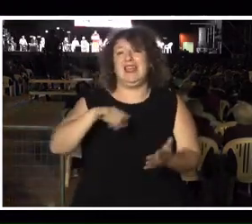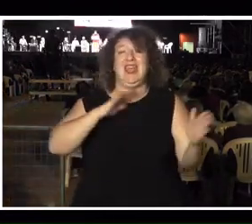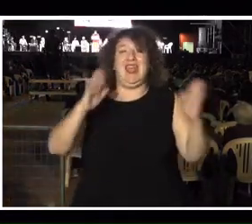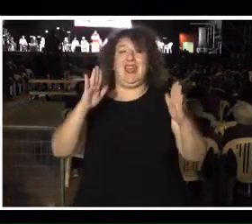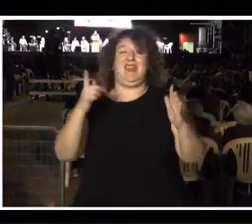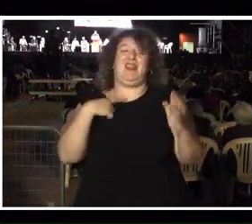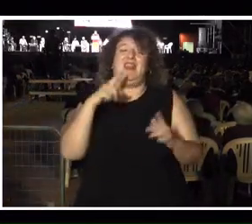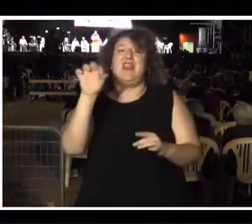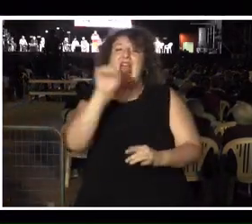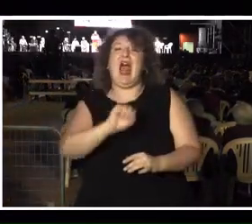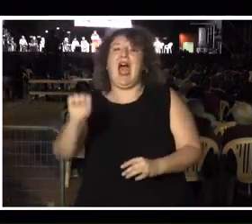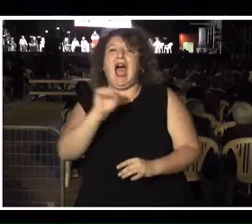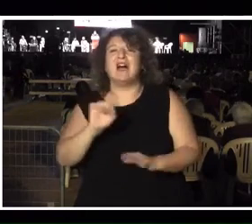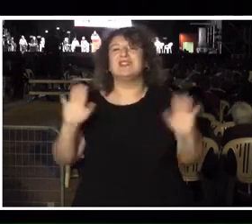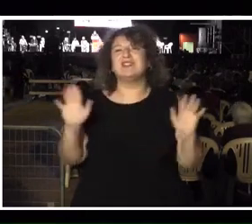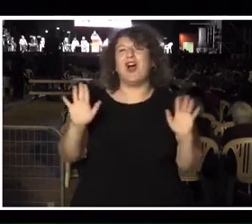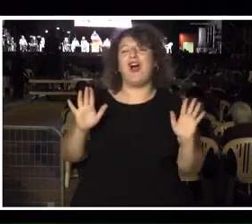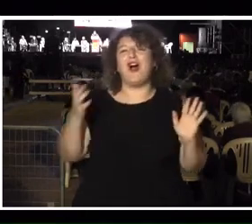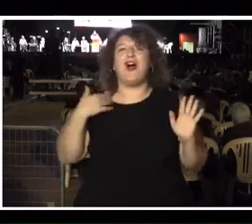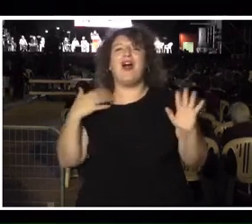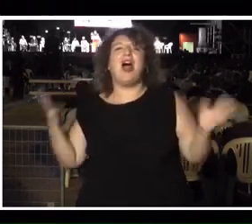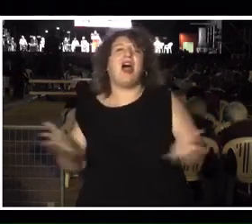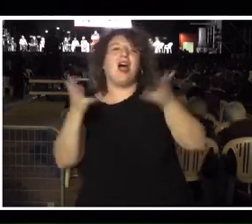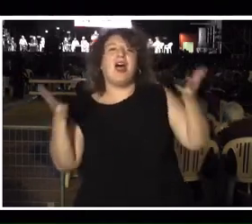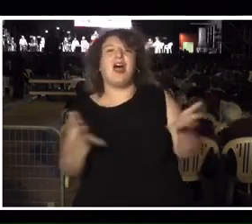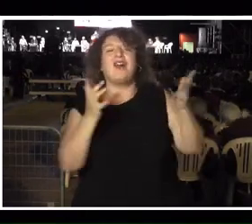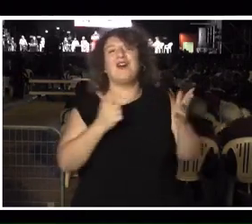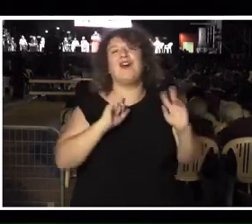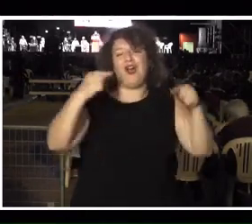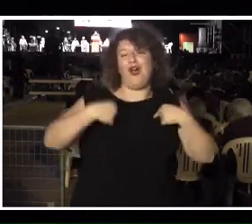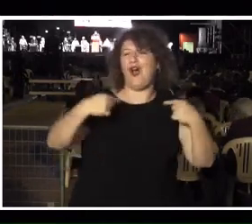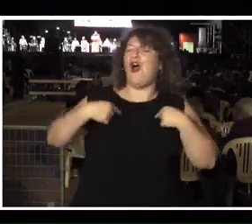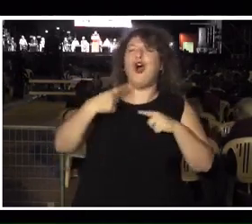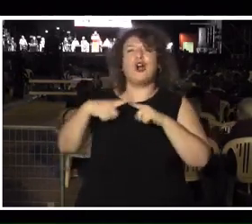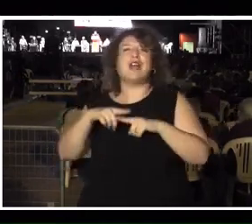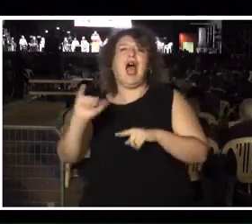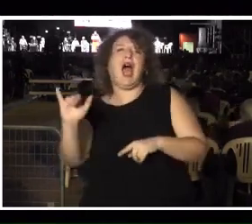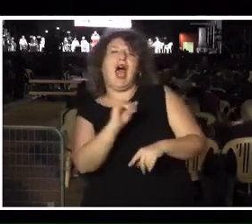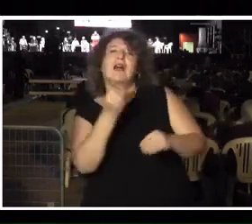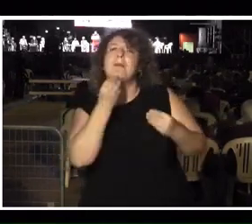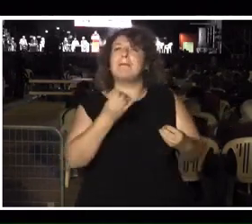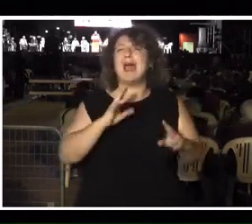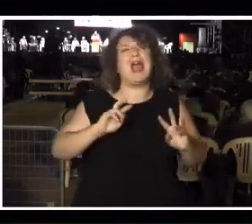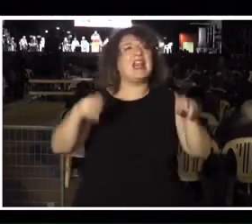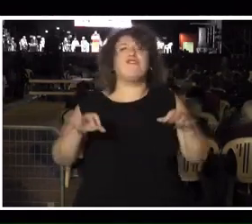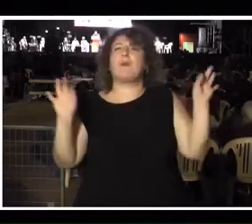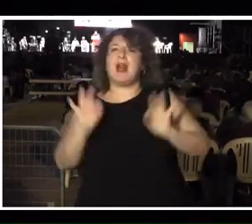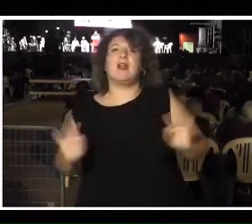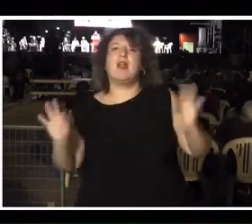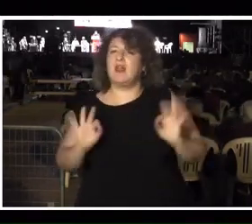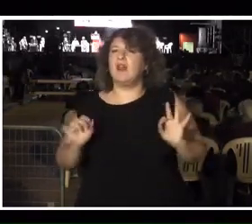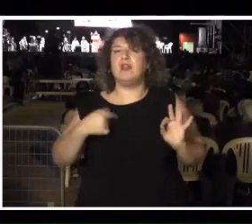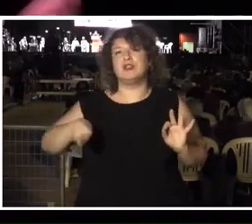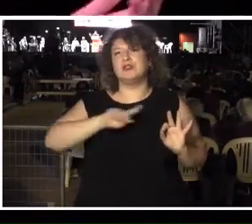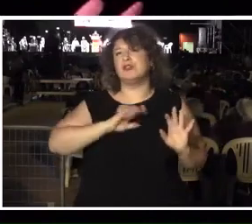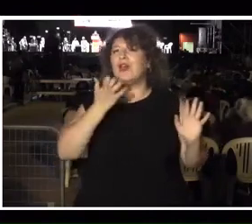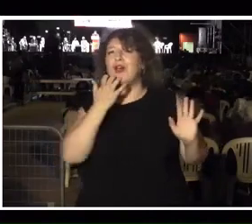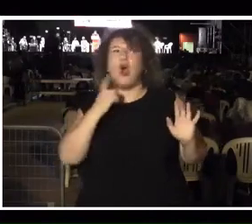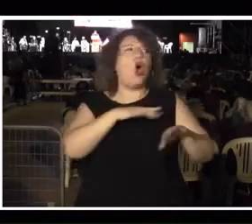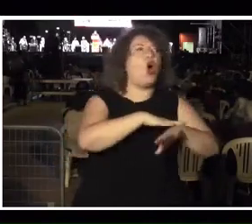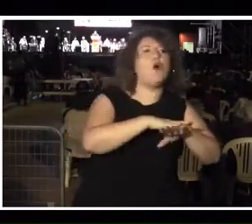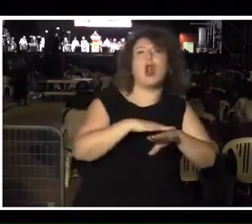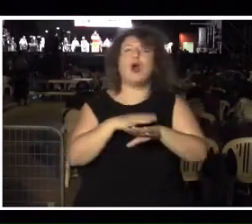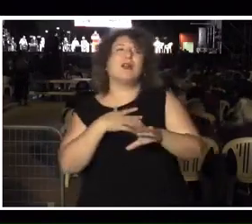si nos dedicáramos tan solo a autorreferencias vacuas, a dar por bueno lo existente sin pretender mejoras, a reducirnos a ser parte de tal o cual